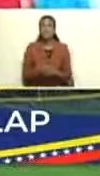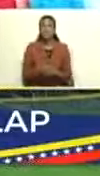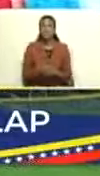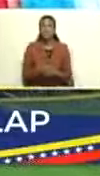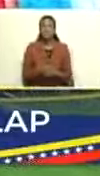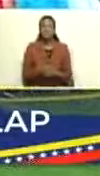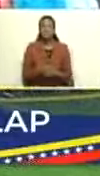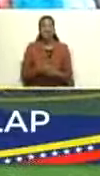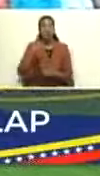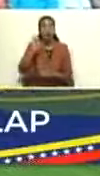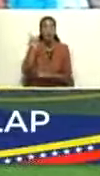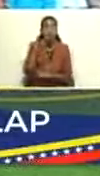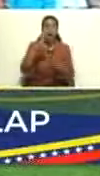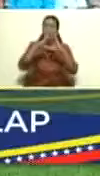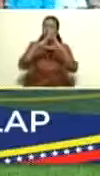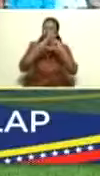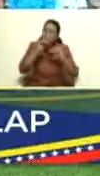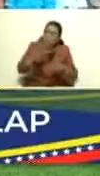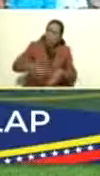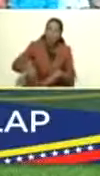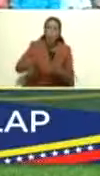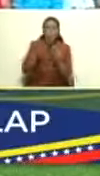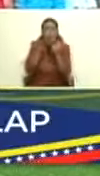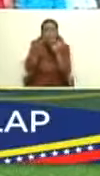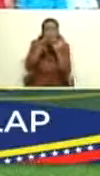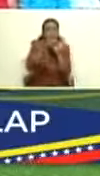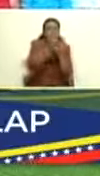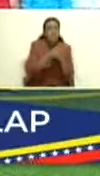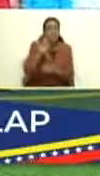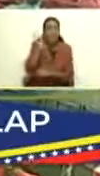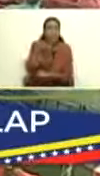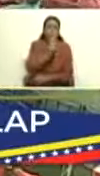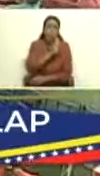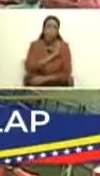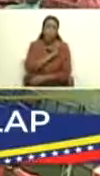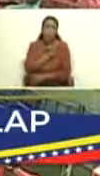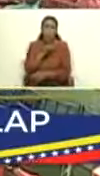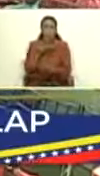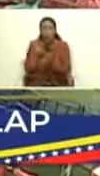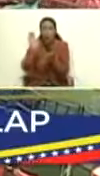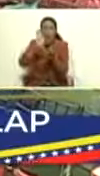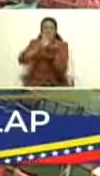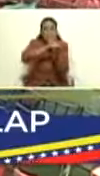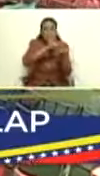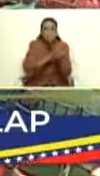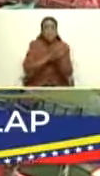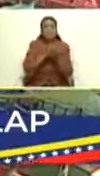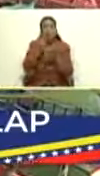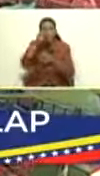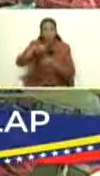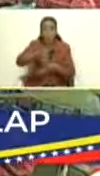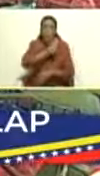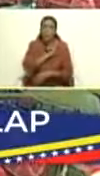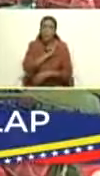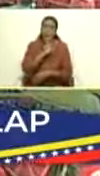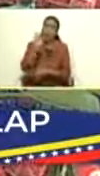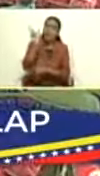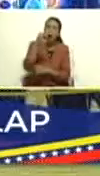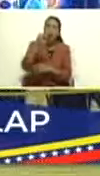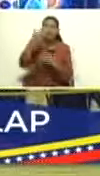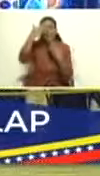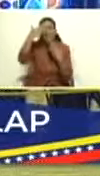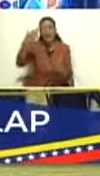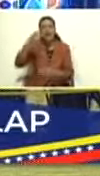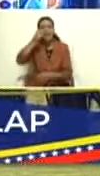Y al Guárico, a todo el Guárico, a este pueblo profundo, aquí en la entrada de los